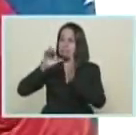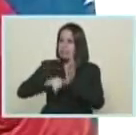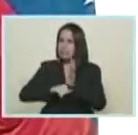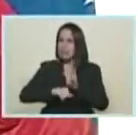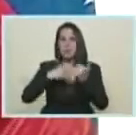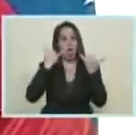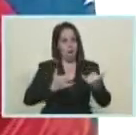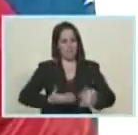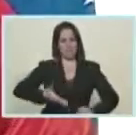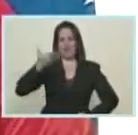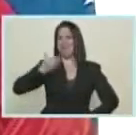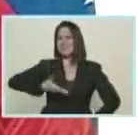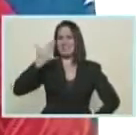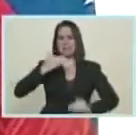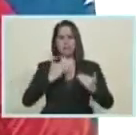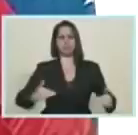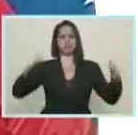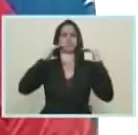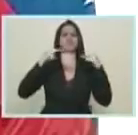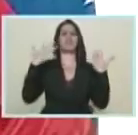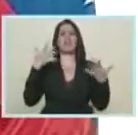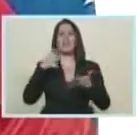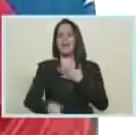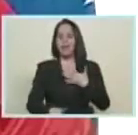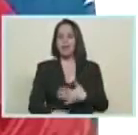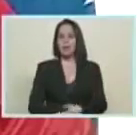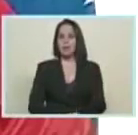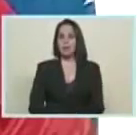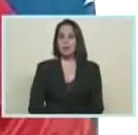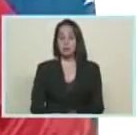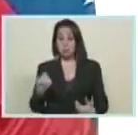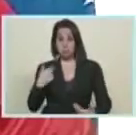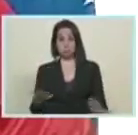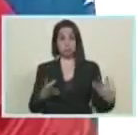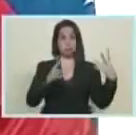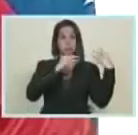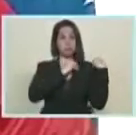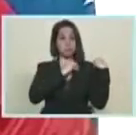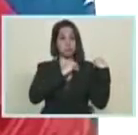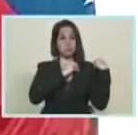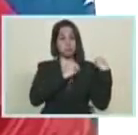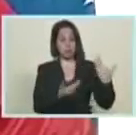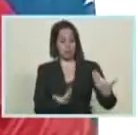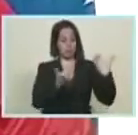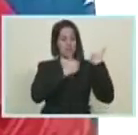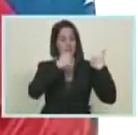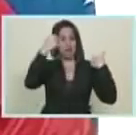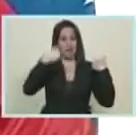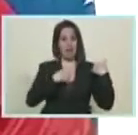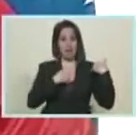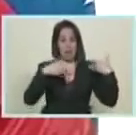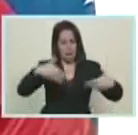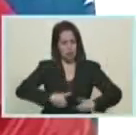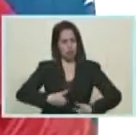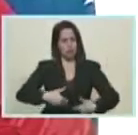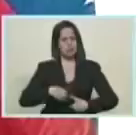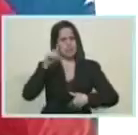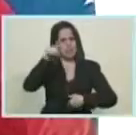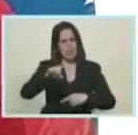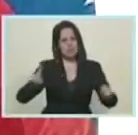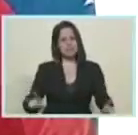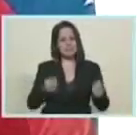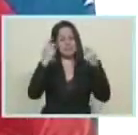adquiere un primer nivel. Y yo lo asumo así. Pero también la lucha por la